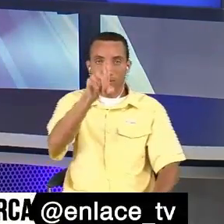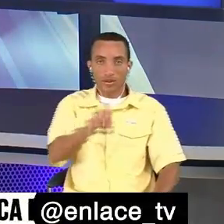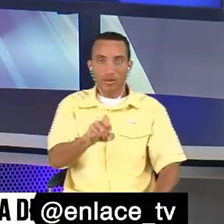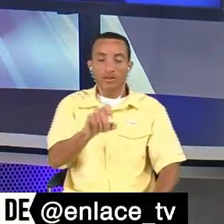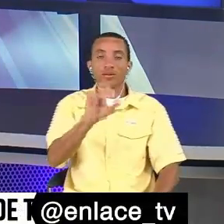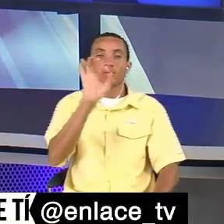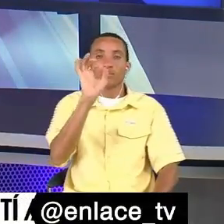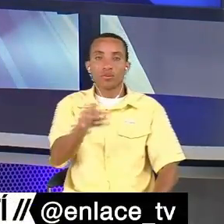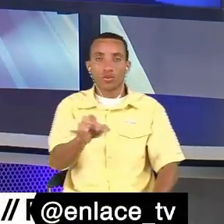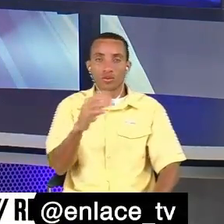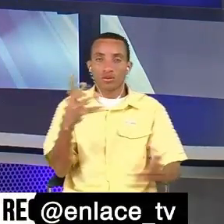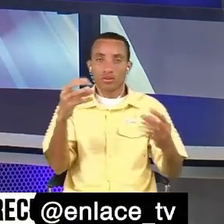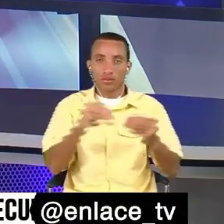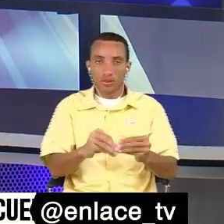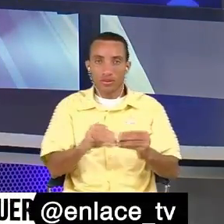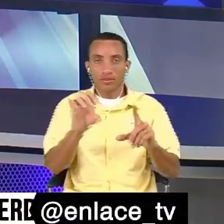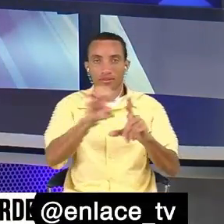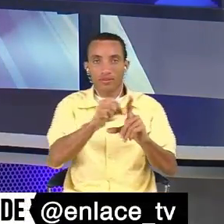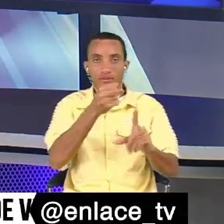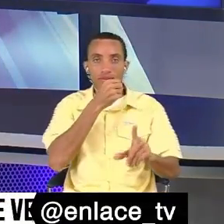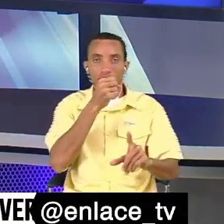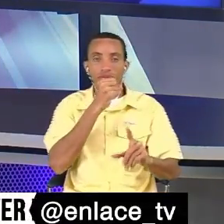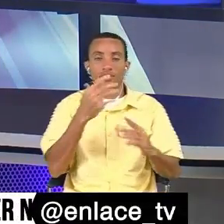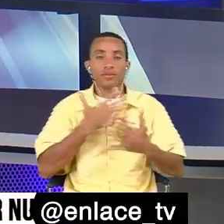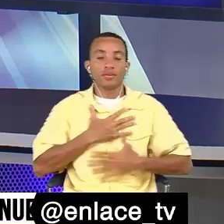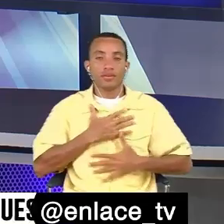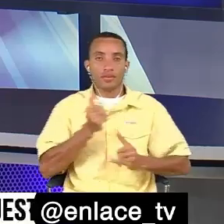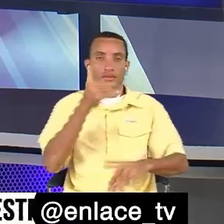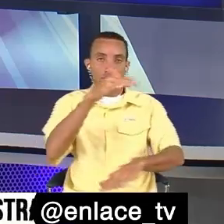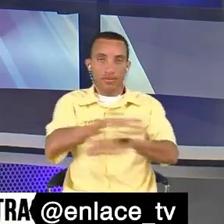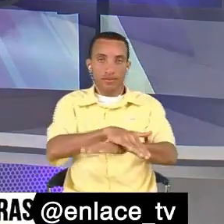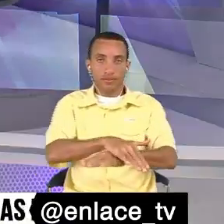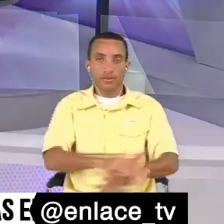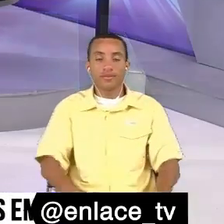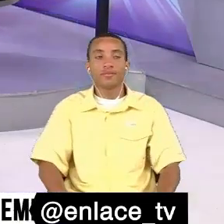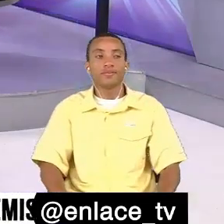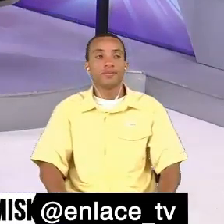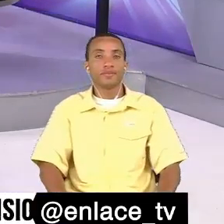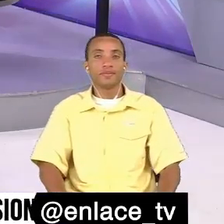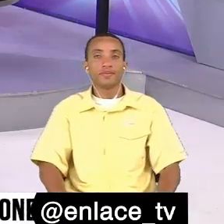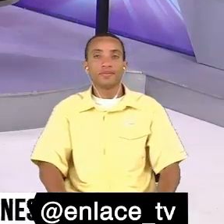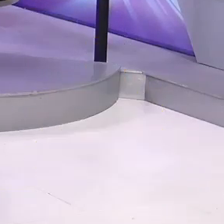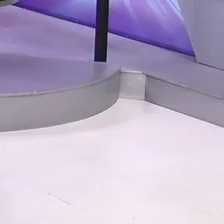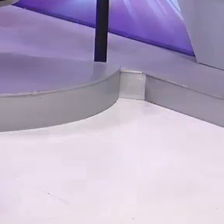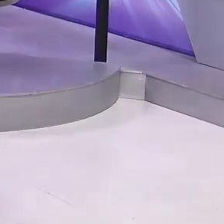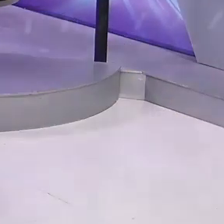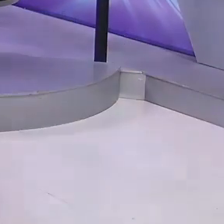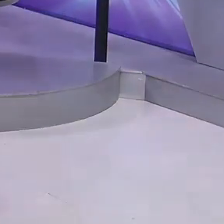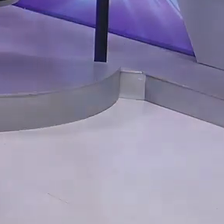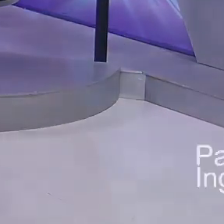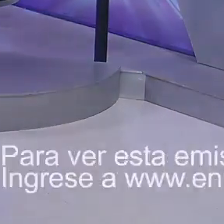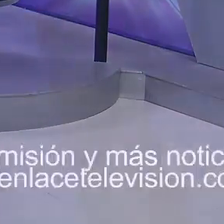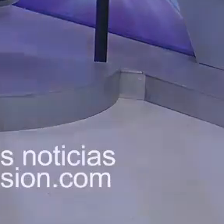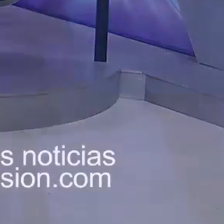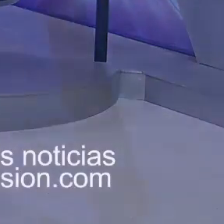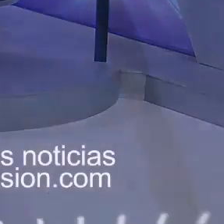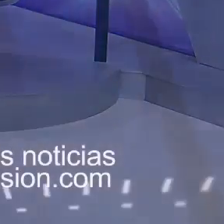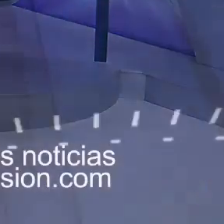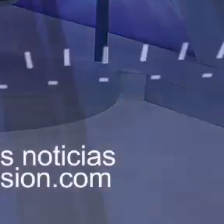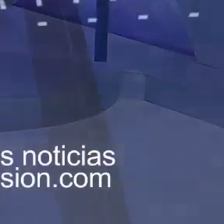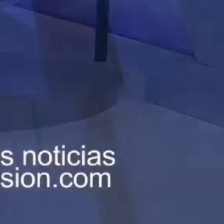tarde con más de lo que usted quiere ver en Enlace Noticias. Feliz tarde para todos.